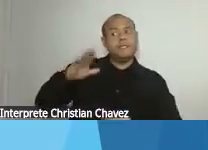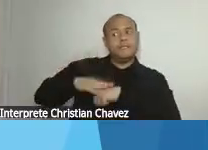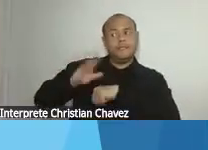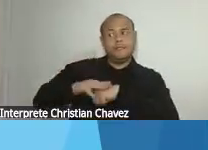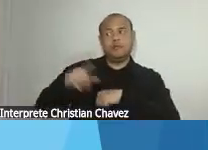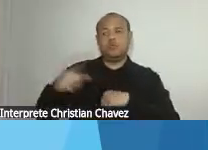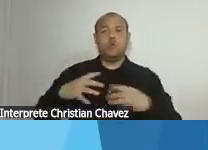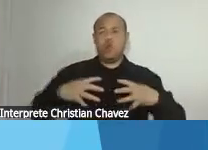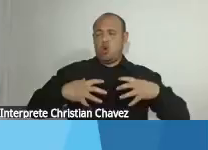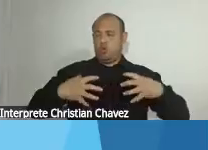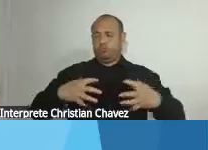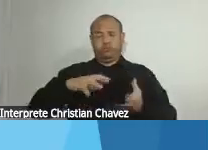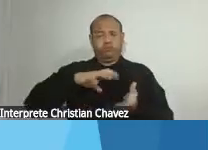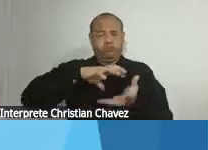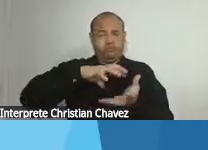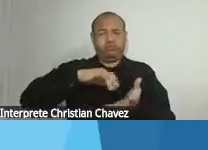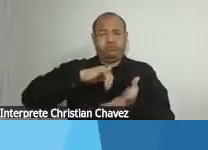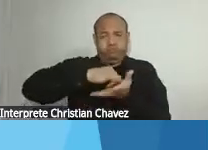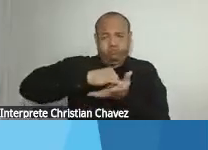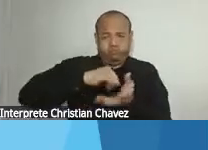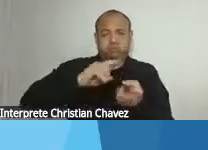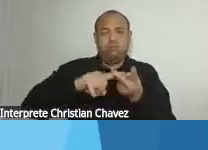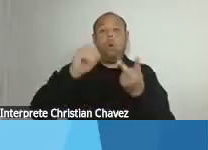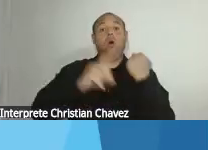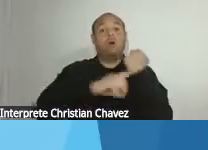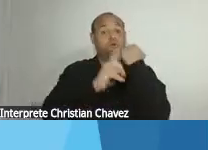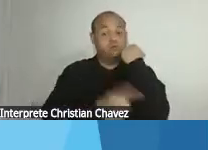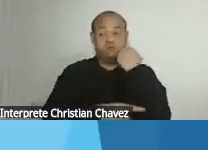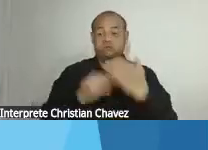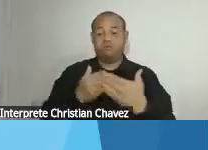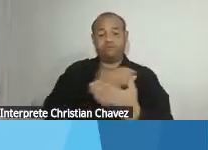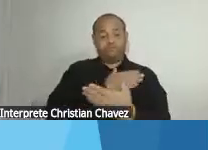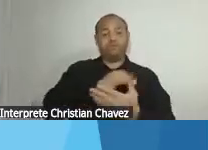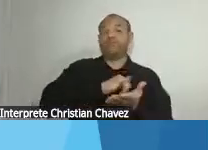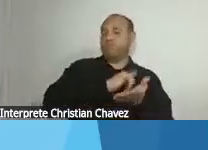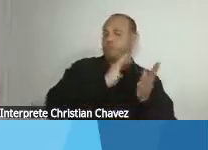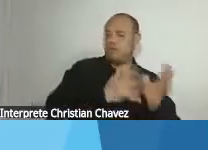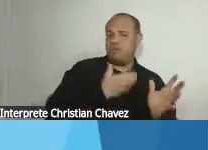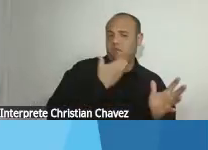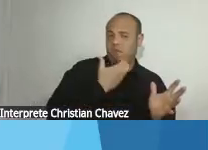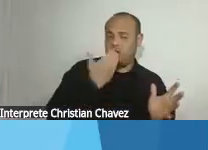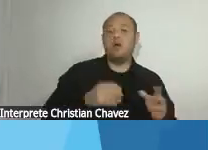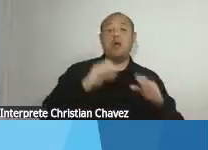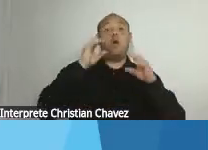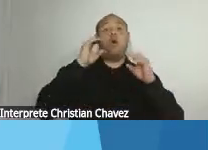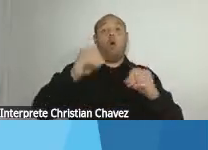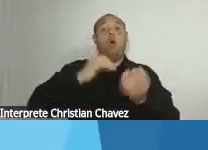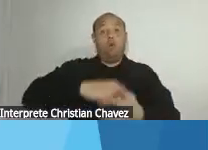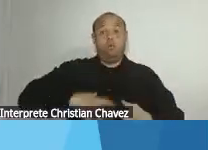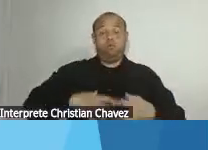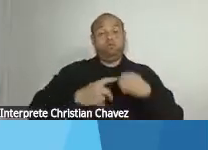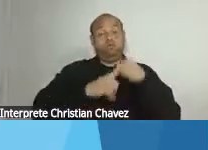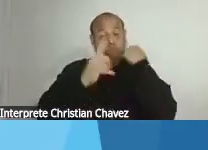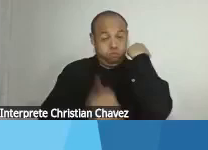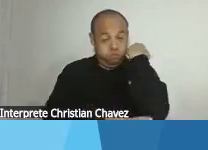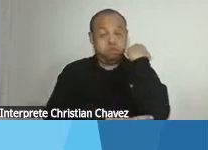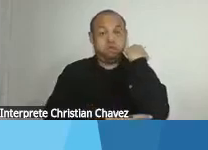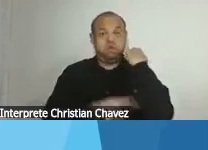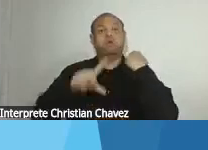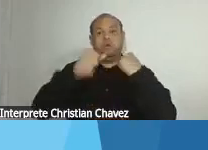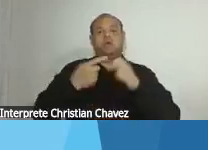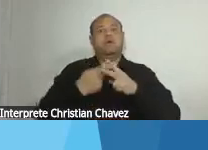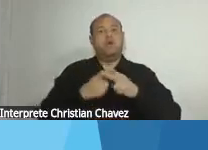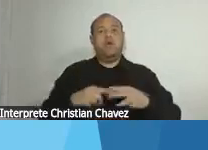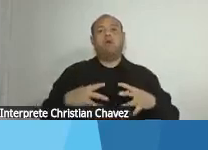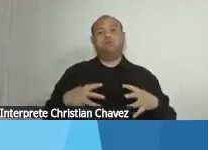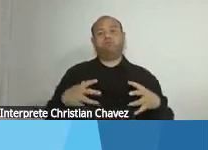antes del embarazo, tiene sobrepeso antes del embarazo, o es muy sedentaria antes del embarazo, si